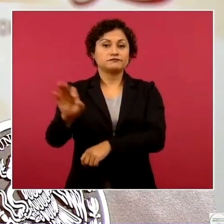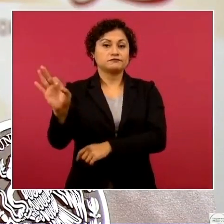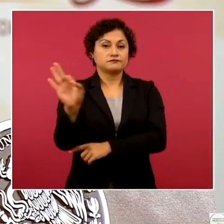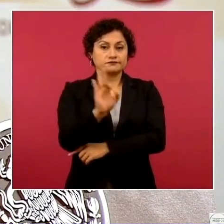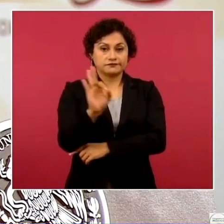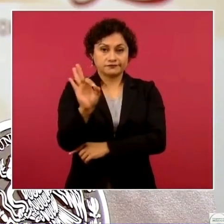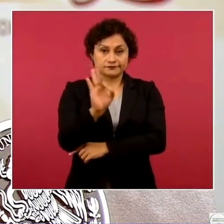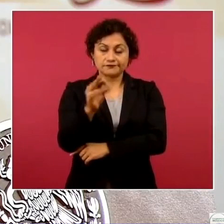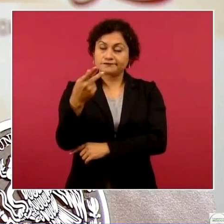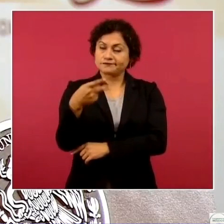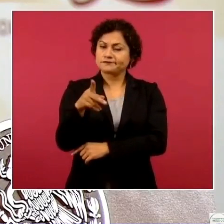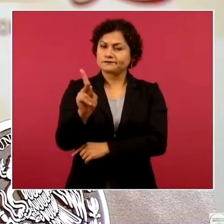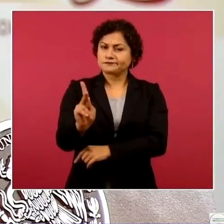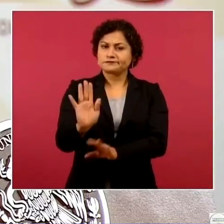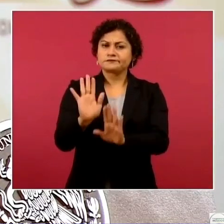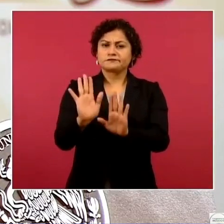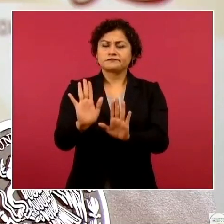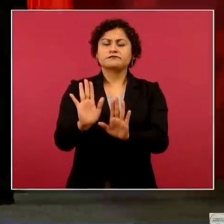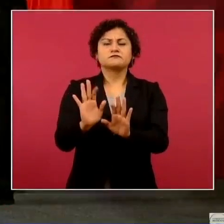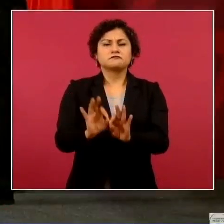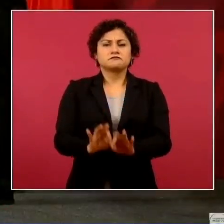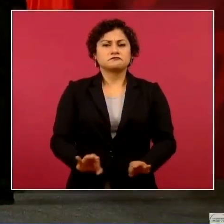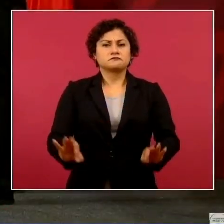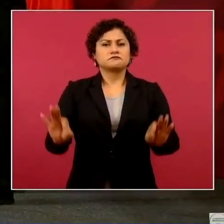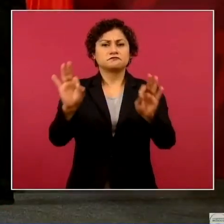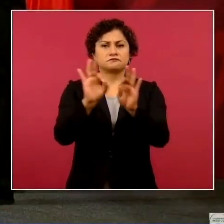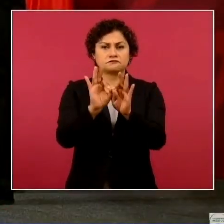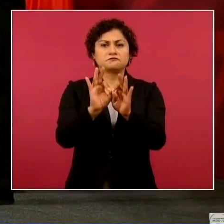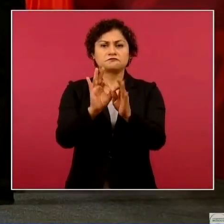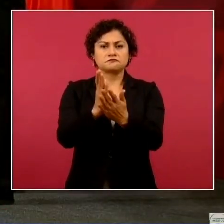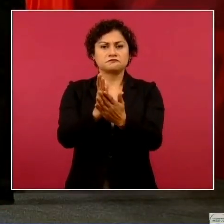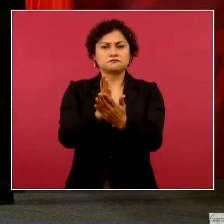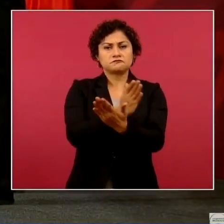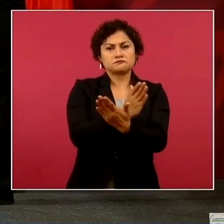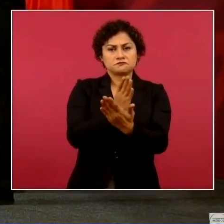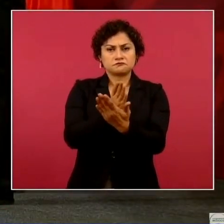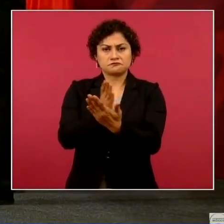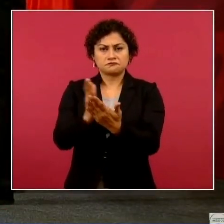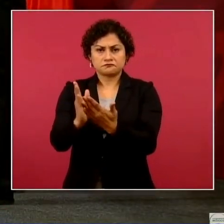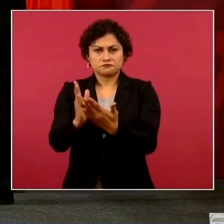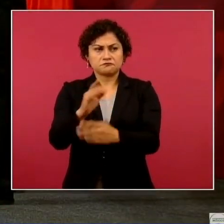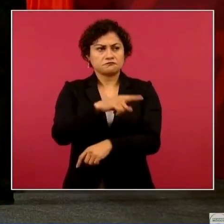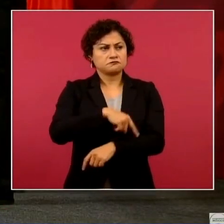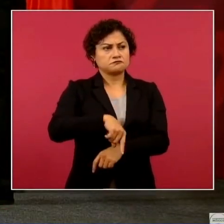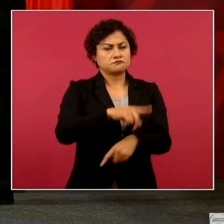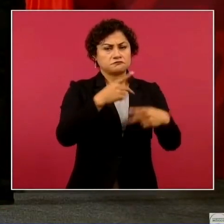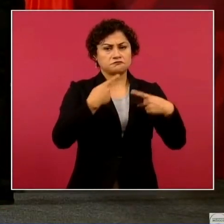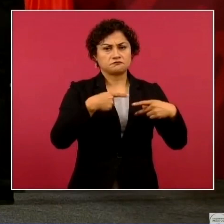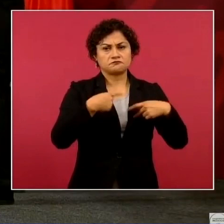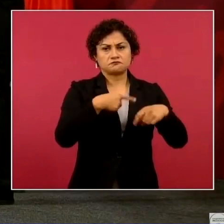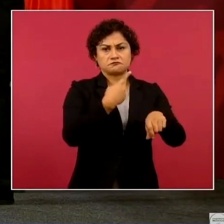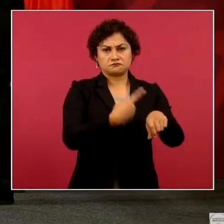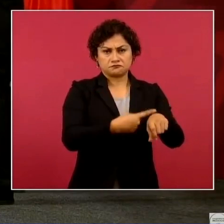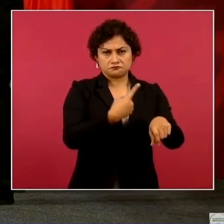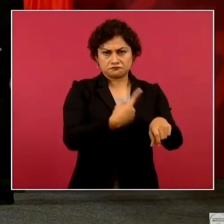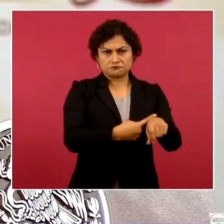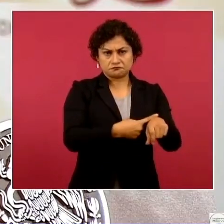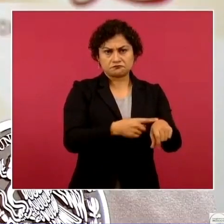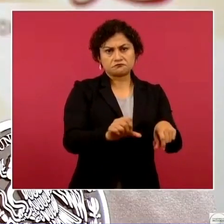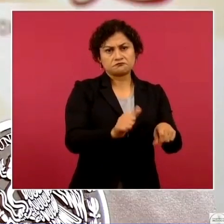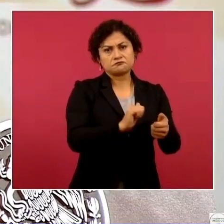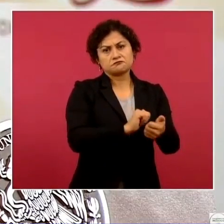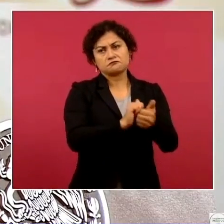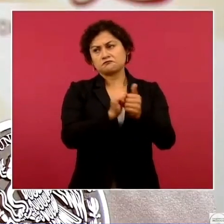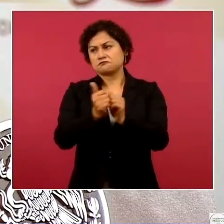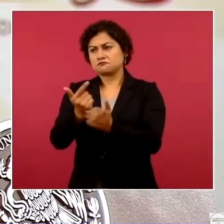una importante separación entre los contagios y la probabilidad de tener enfermedad grave o incluso